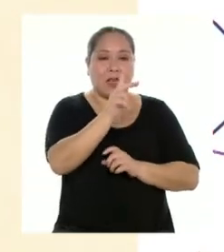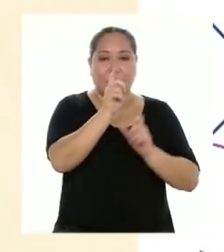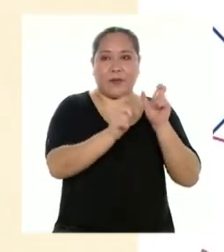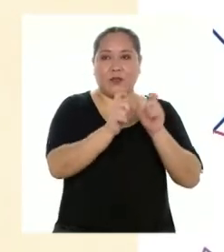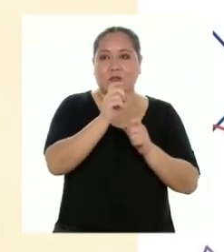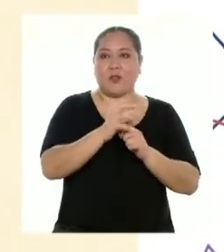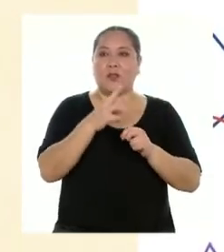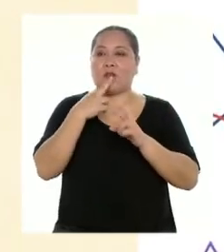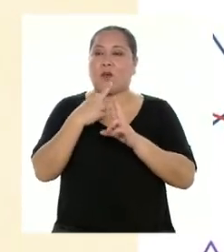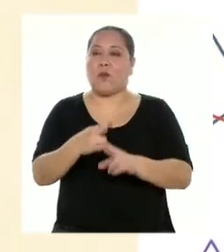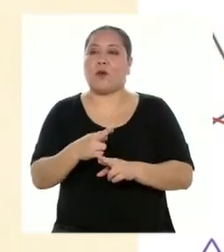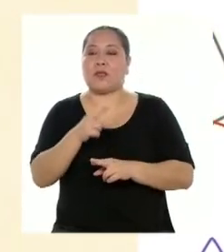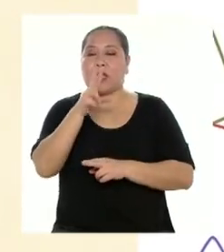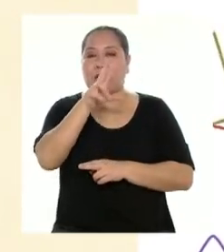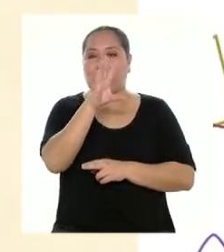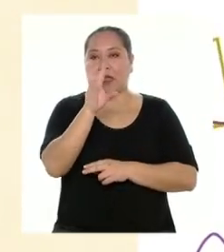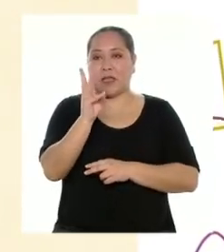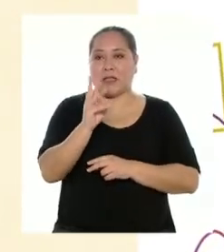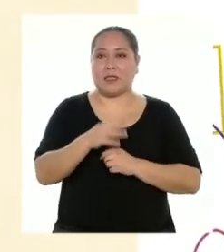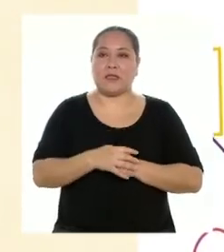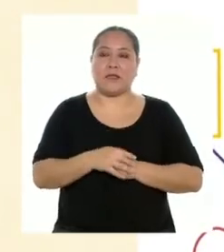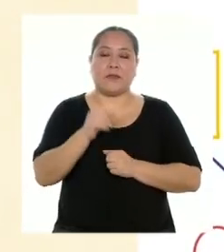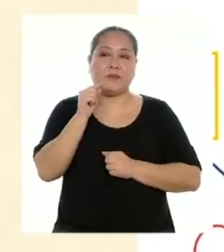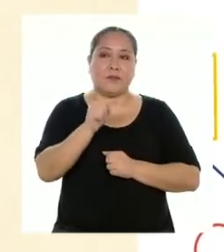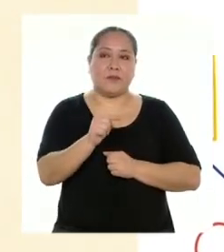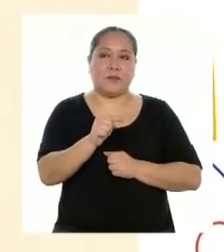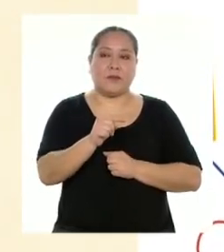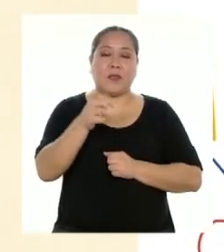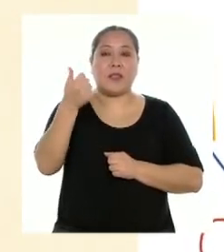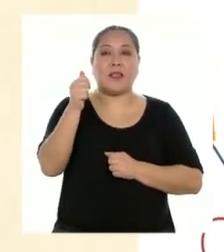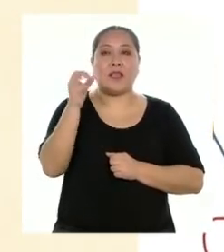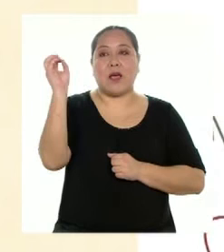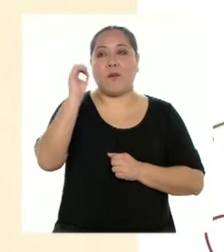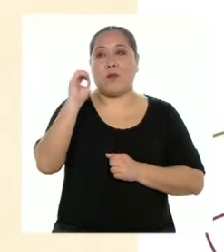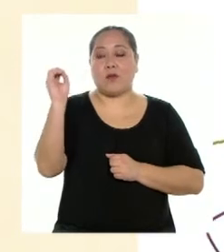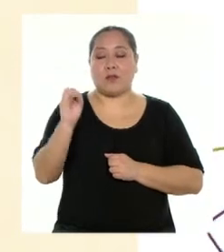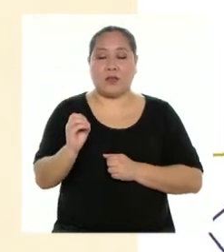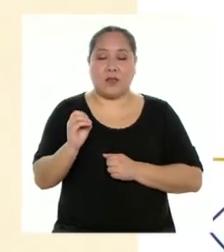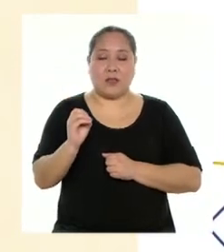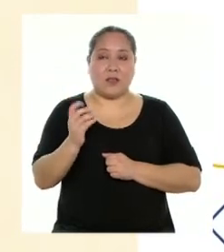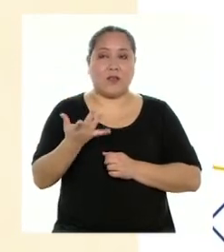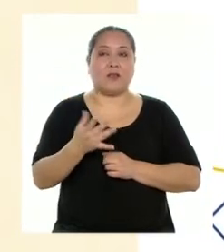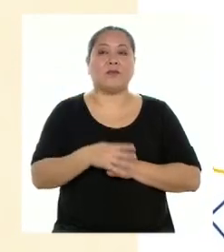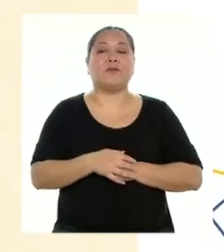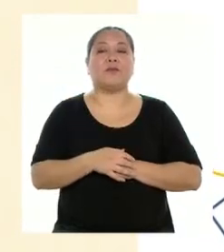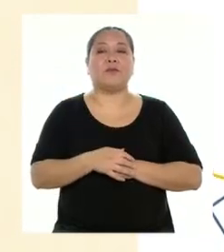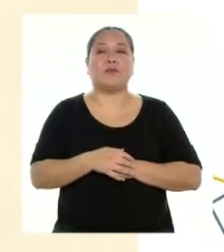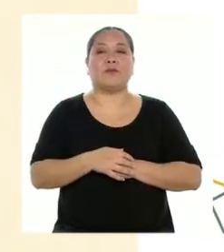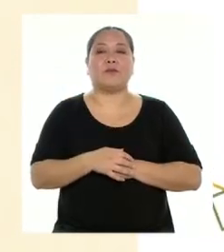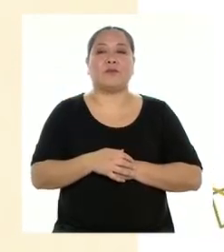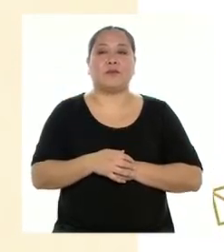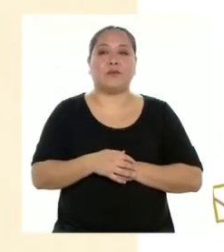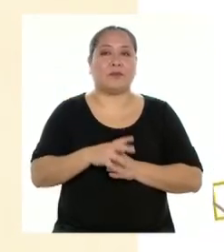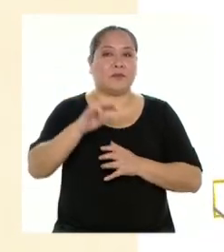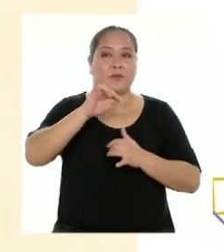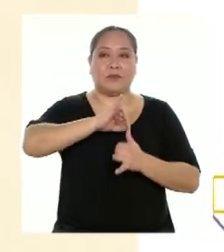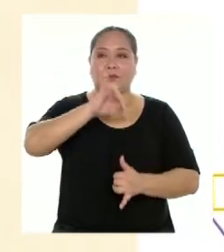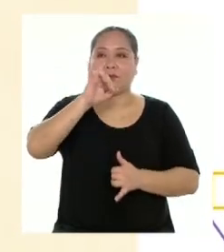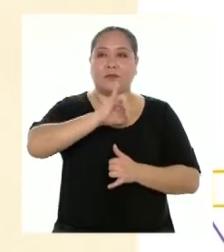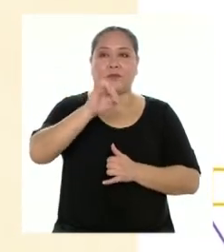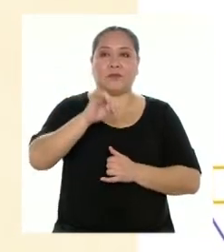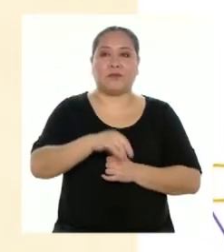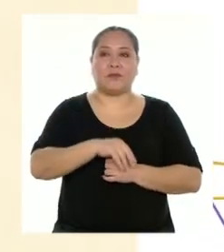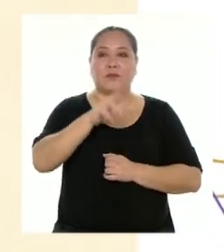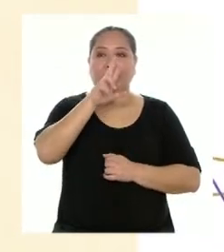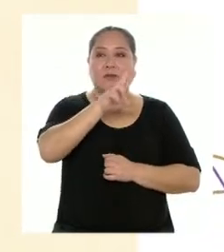la respuesta es 36 grados. Eso sería el 10% de personas encuestadas y coincide con que